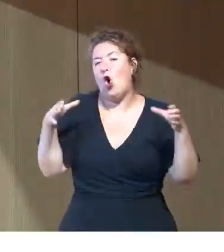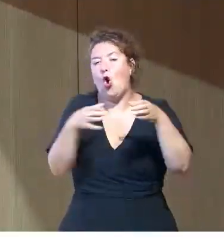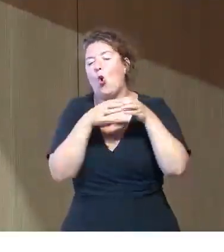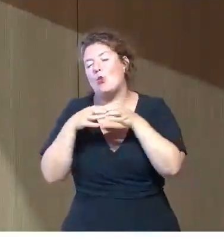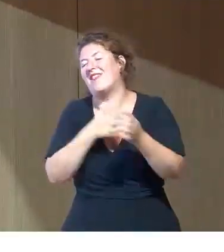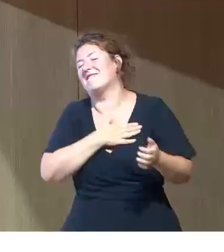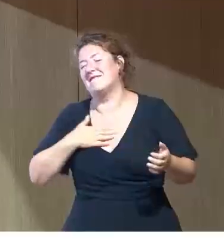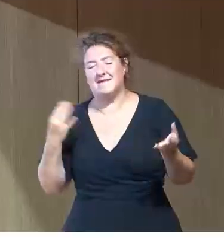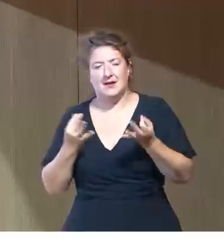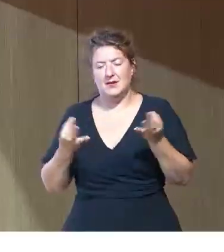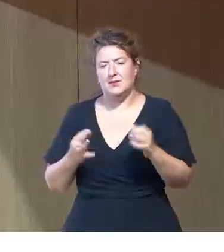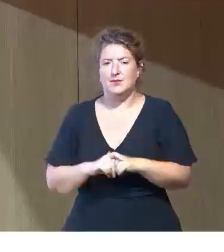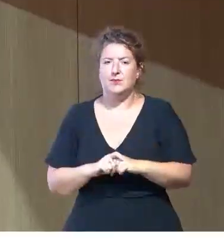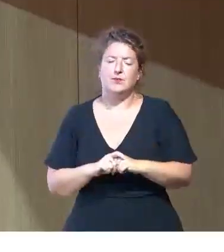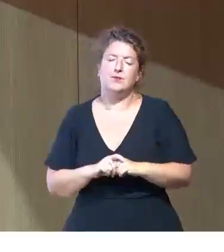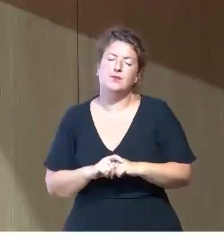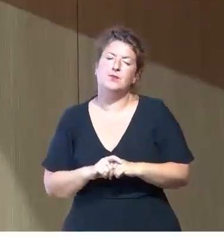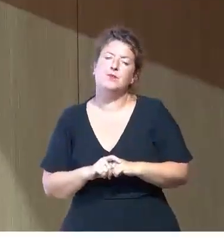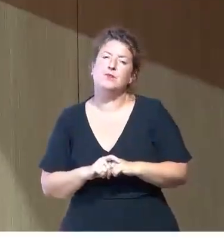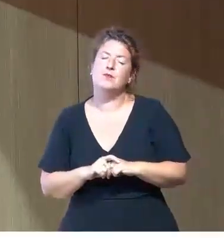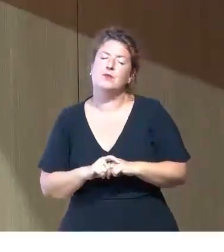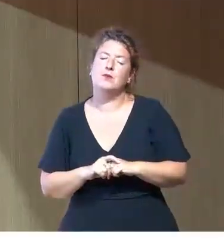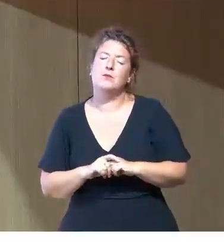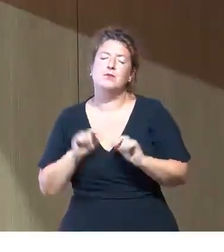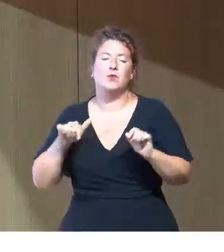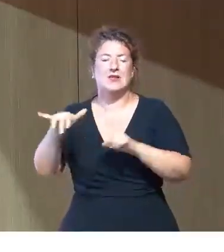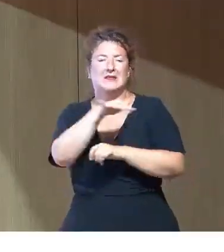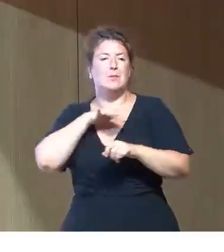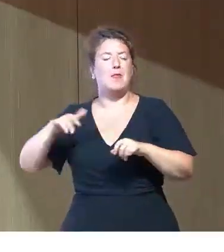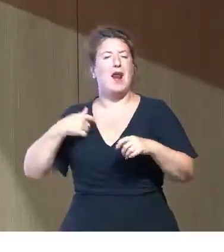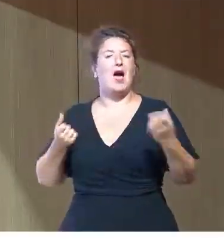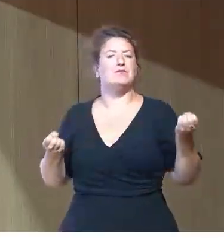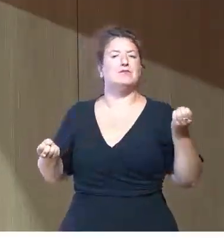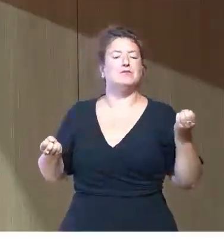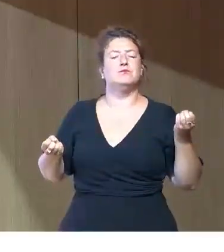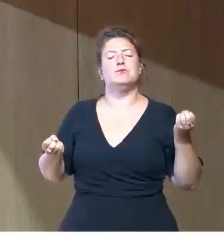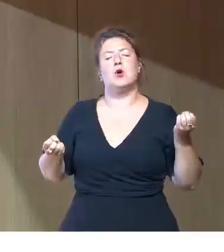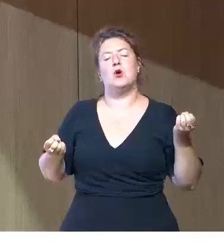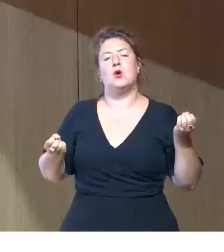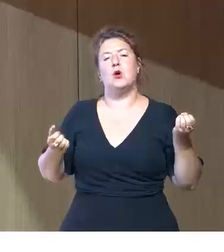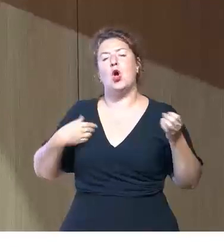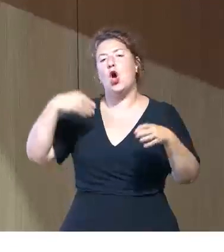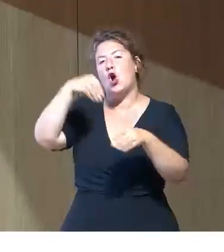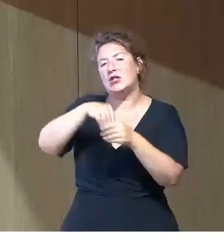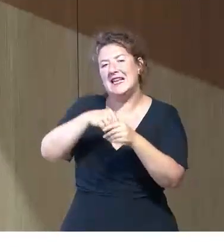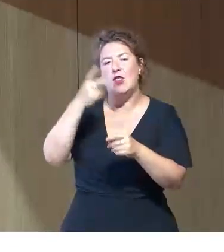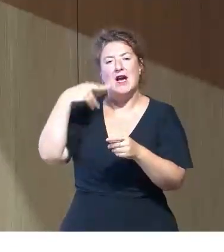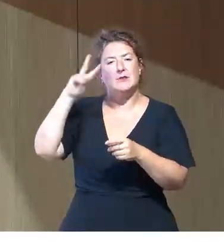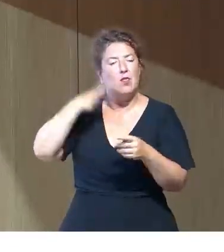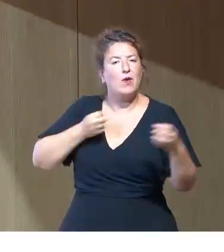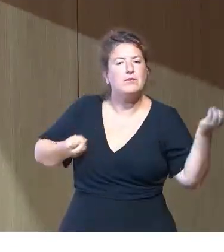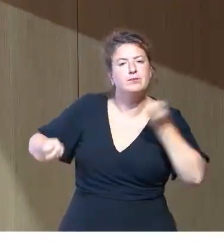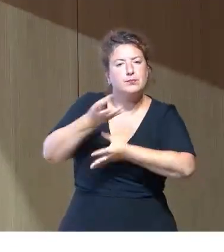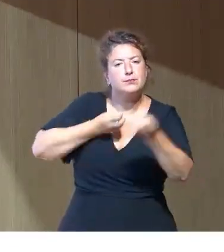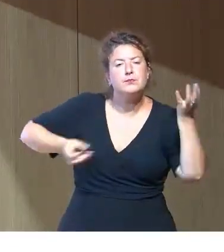ser ese espacio de conexión donde se puedan compartir tanto contenidos como experiencias e